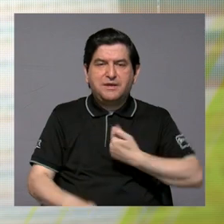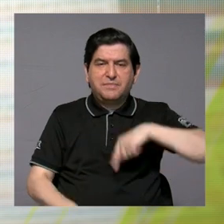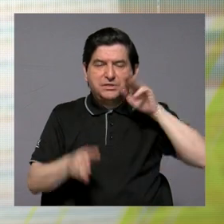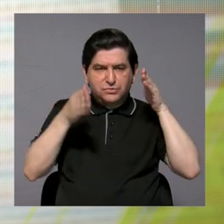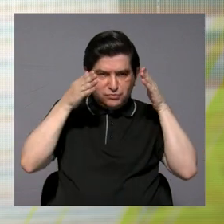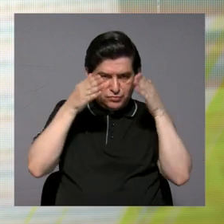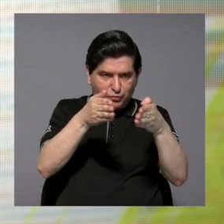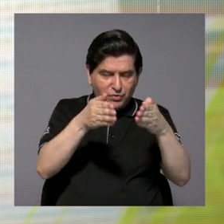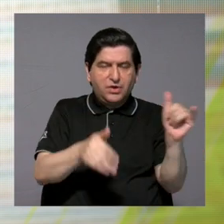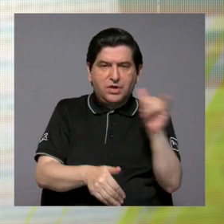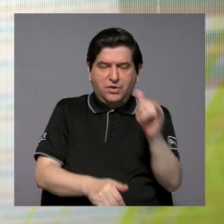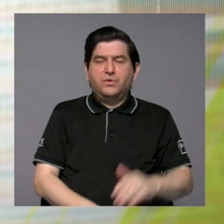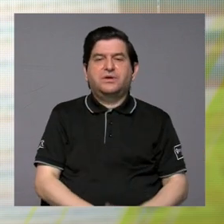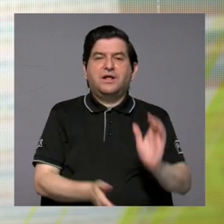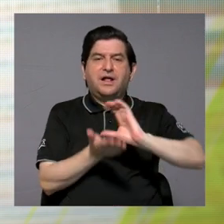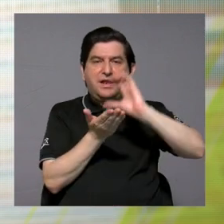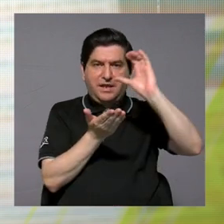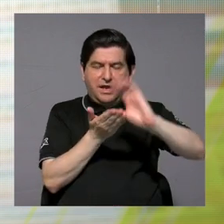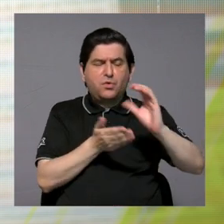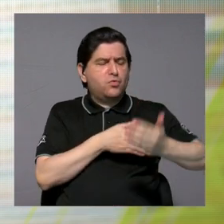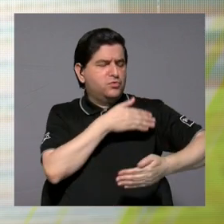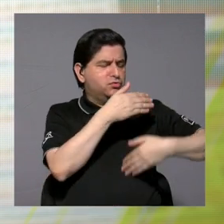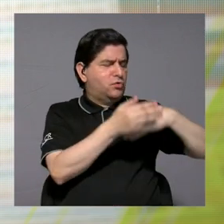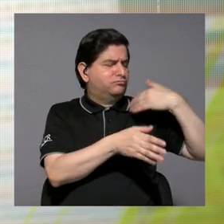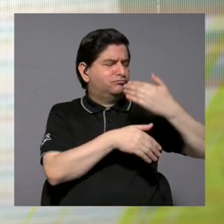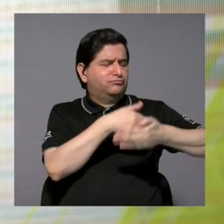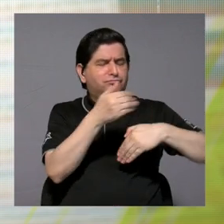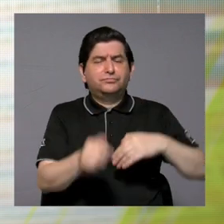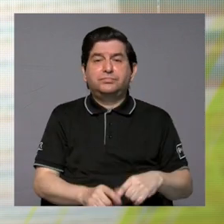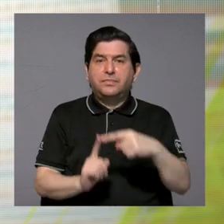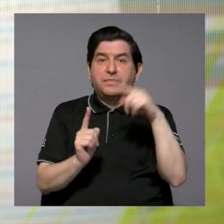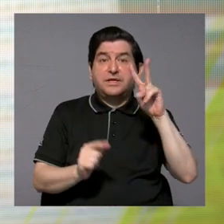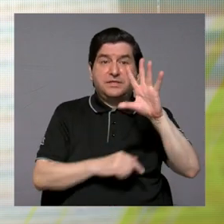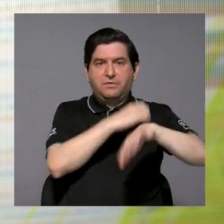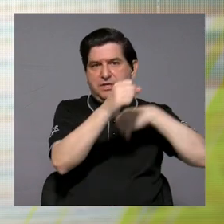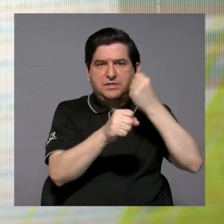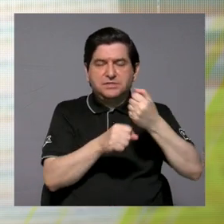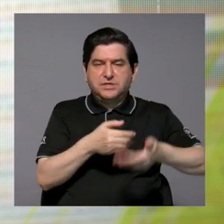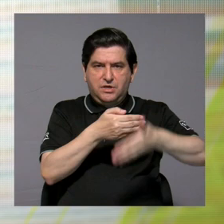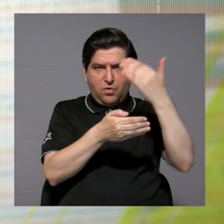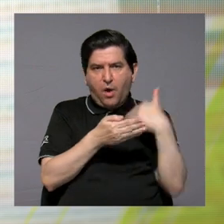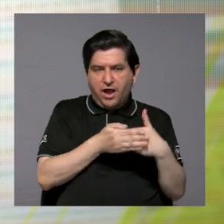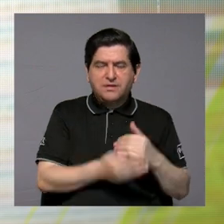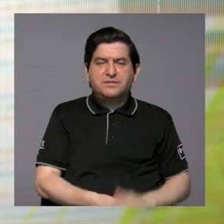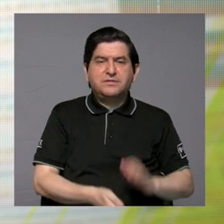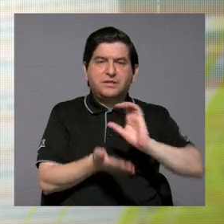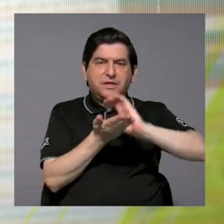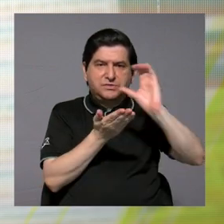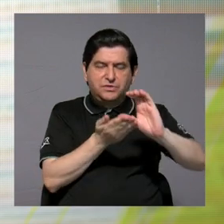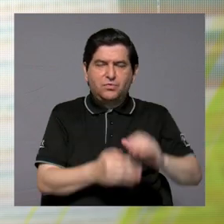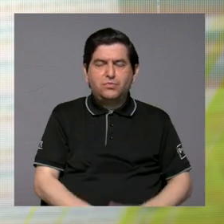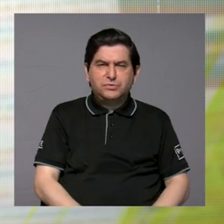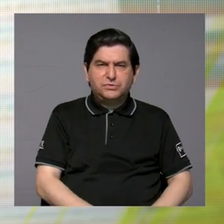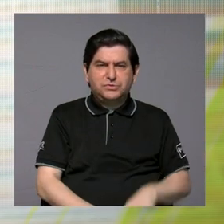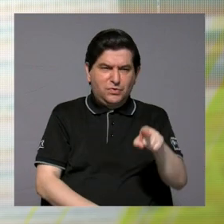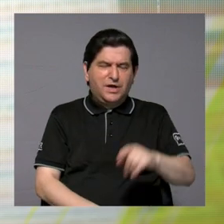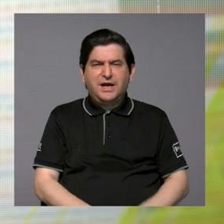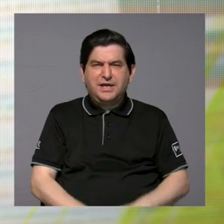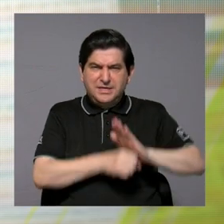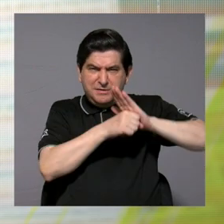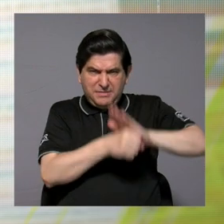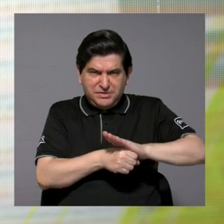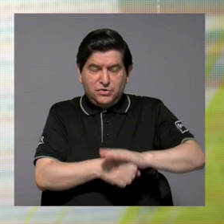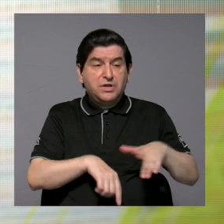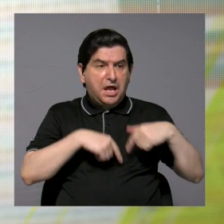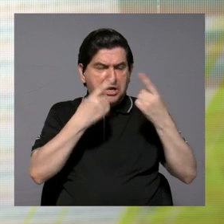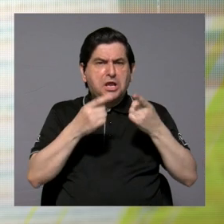enfocando igual el curso ha ido evolu funcionando desde hace 25 años al principio era un curso represivo donde se le enseñaba incluso a